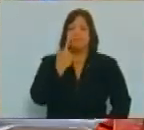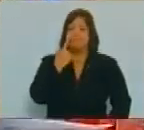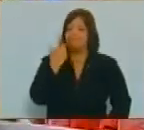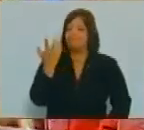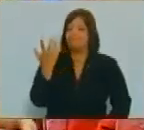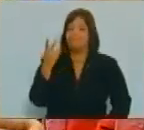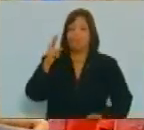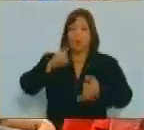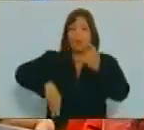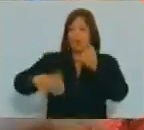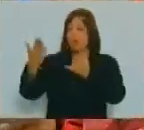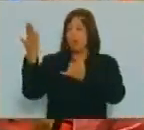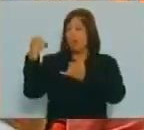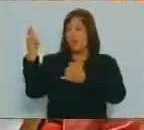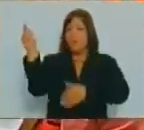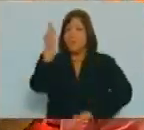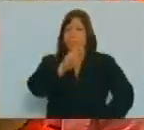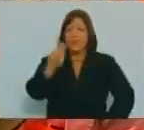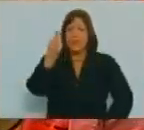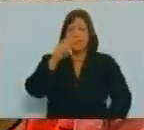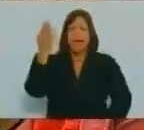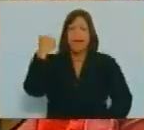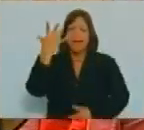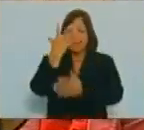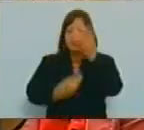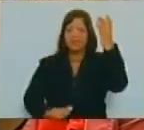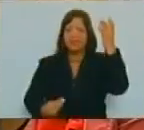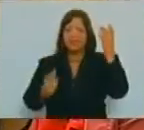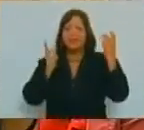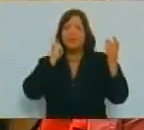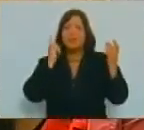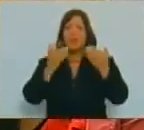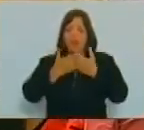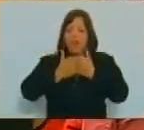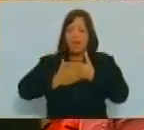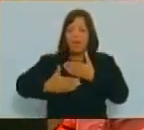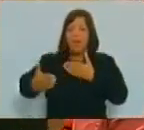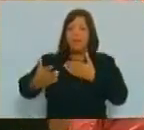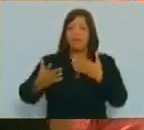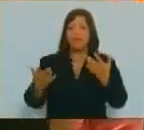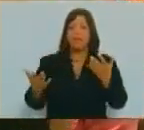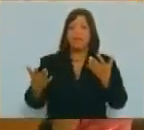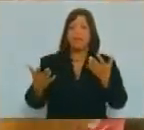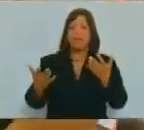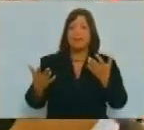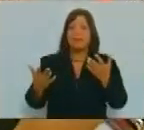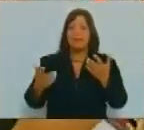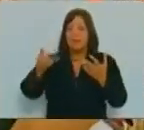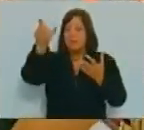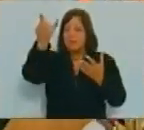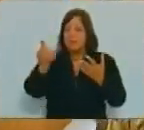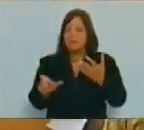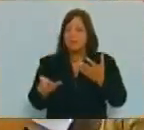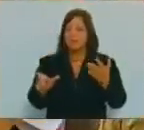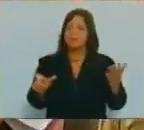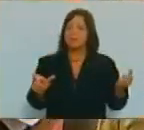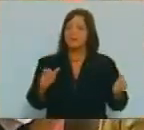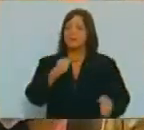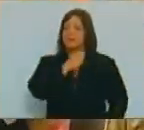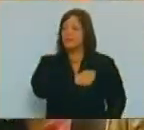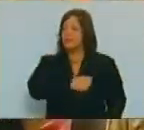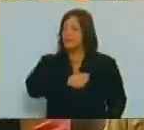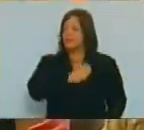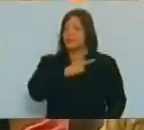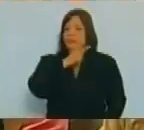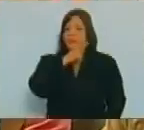los últimos meses antes de la huida hacia adelante de ese nefasto personaje que